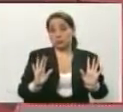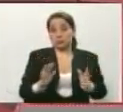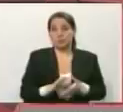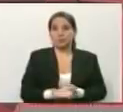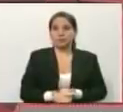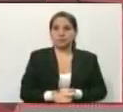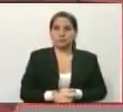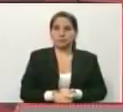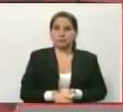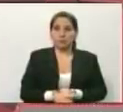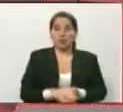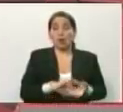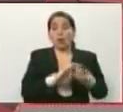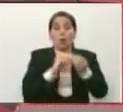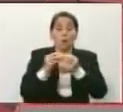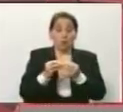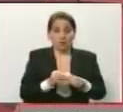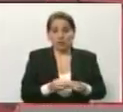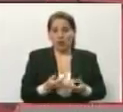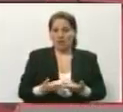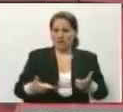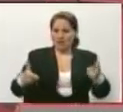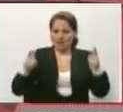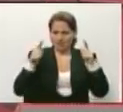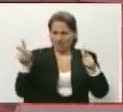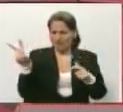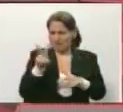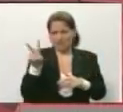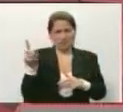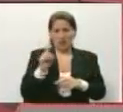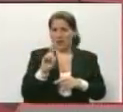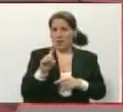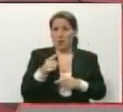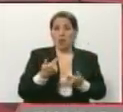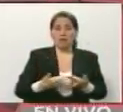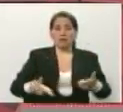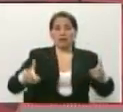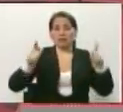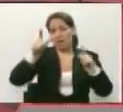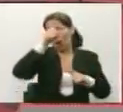Ah, esa es la operación no era libertad de Venezuela, libertad de Robin.